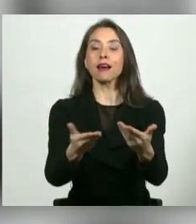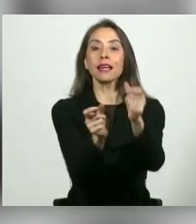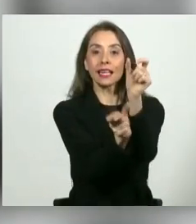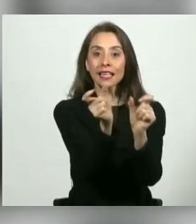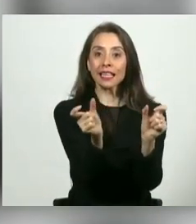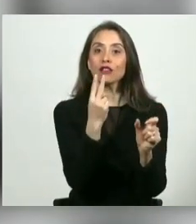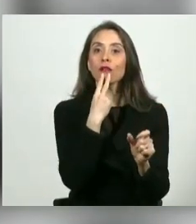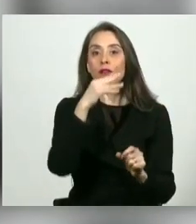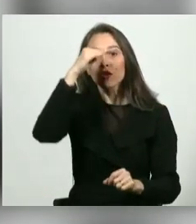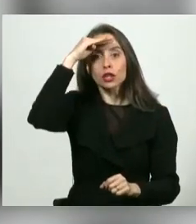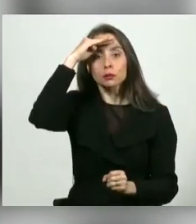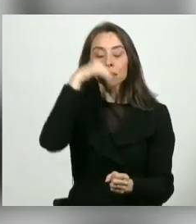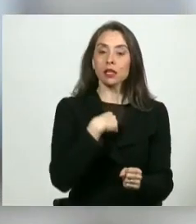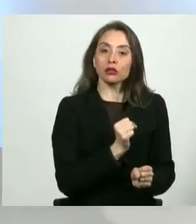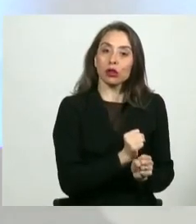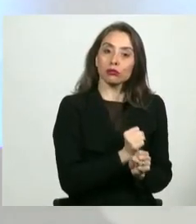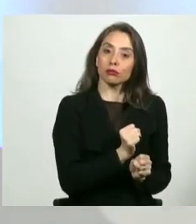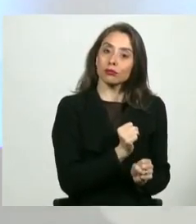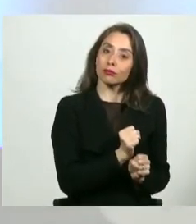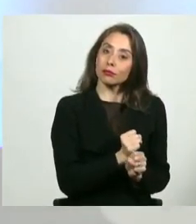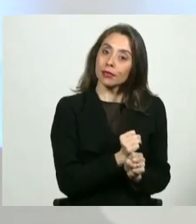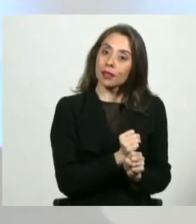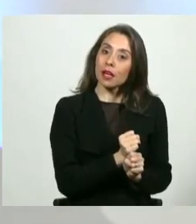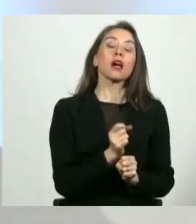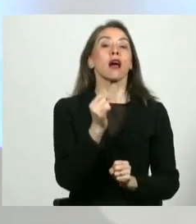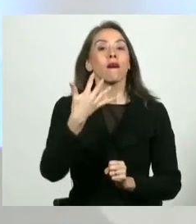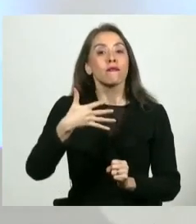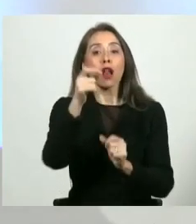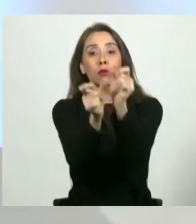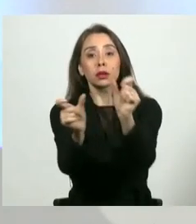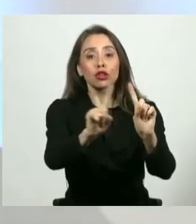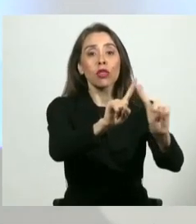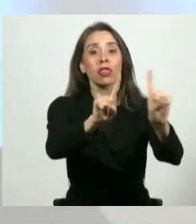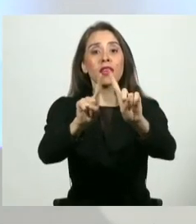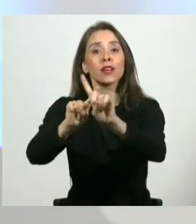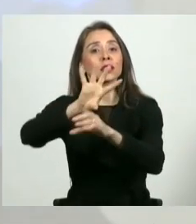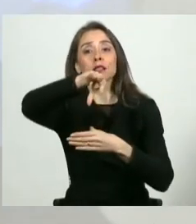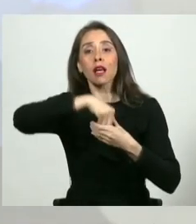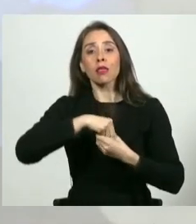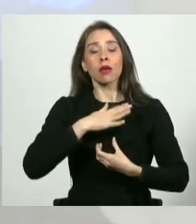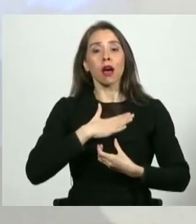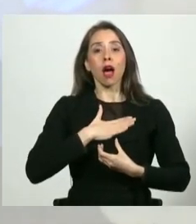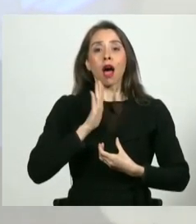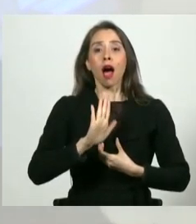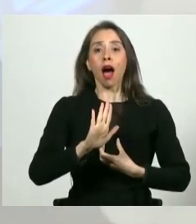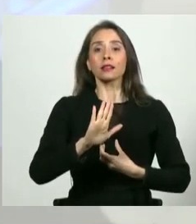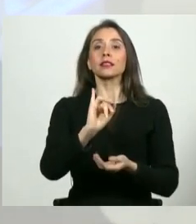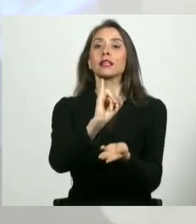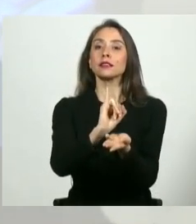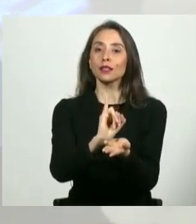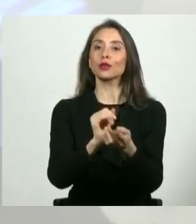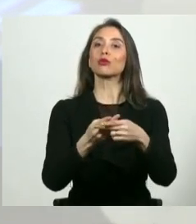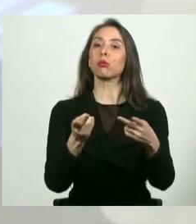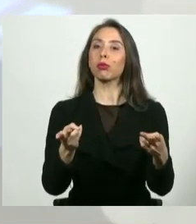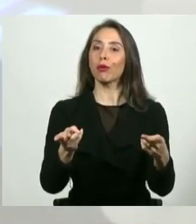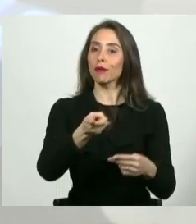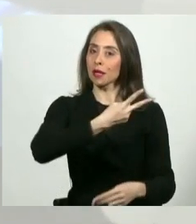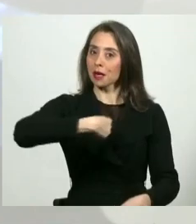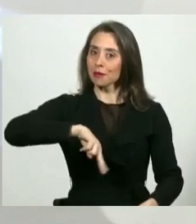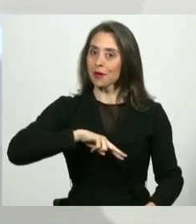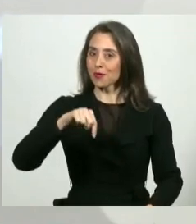podido vivir una experiencia laboral donde se valora la diversidad como un atributo ineludible de una institución pública como la